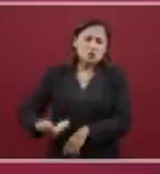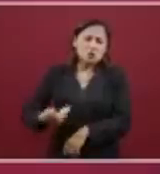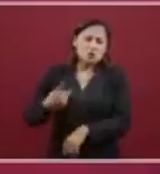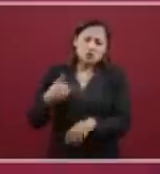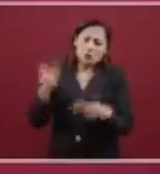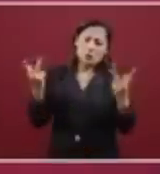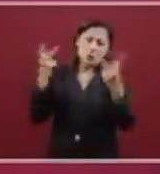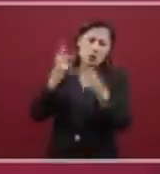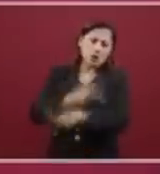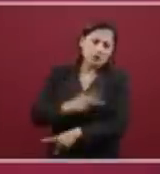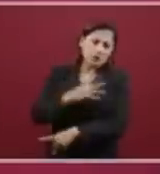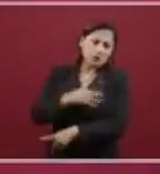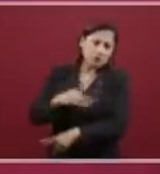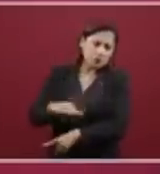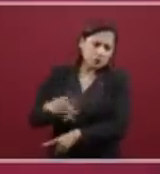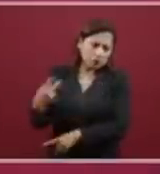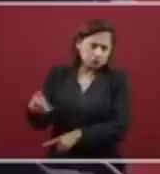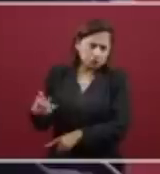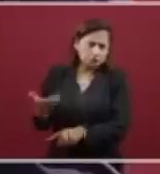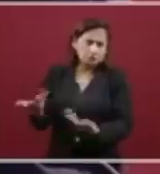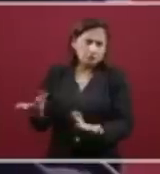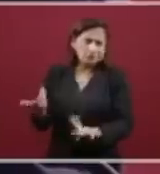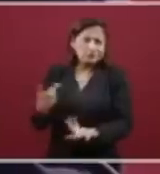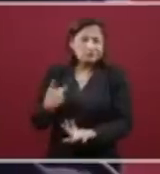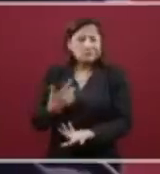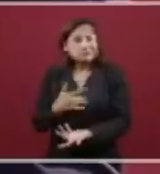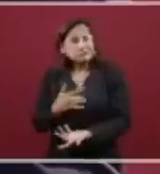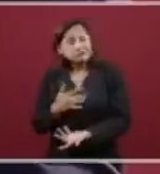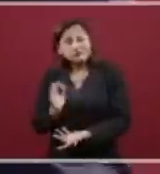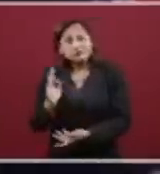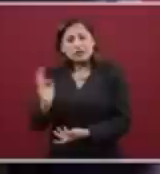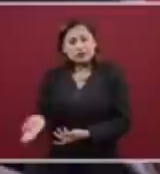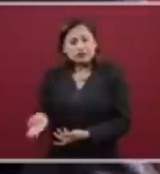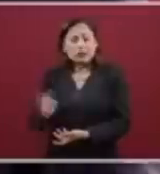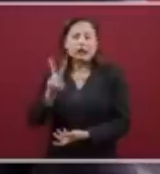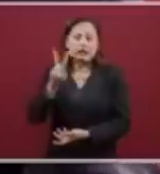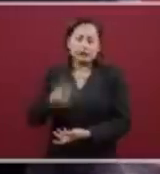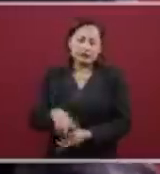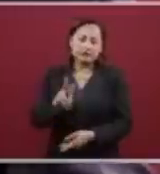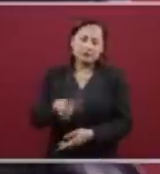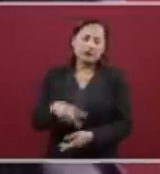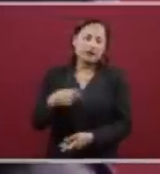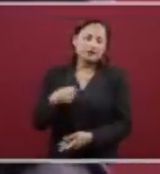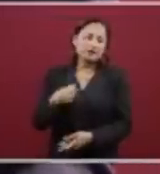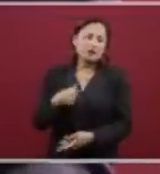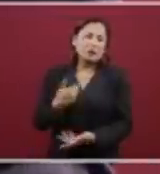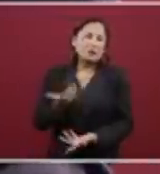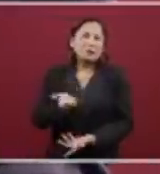acepté casi nunca lo hago por una cuestión